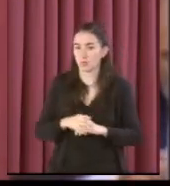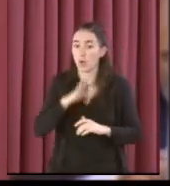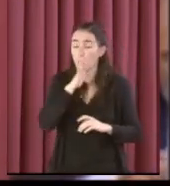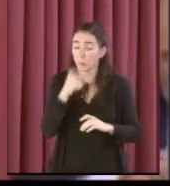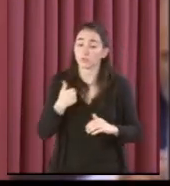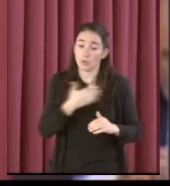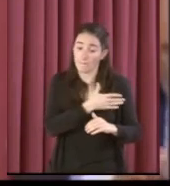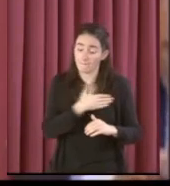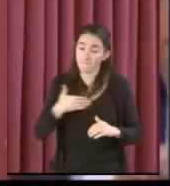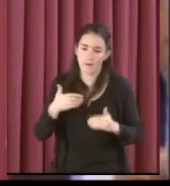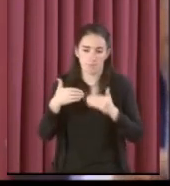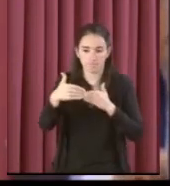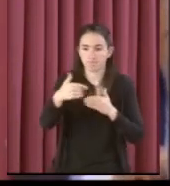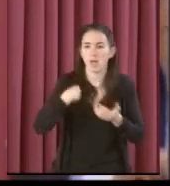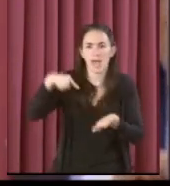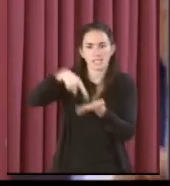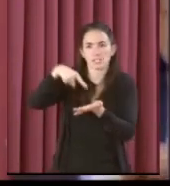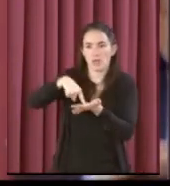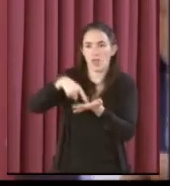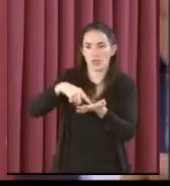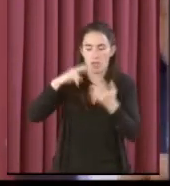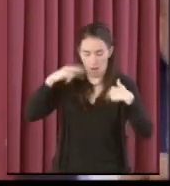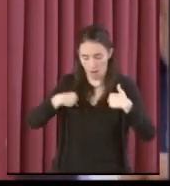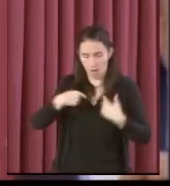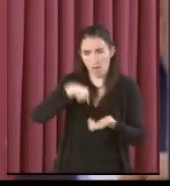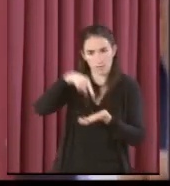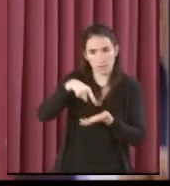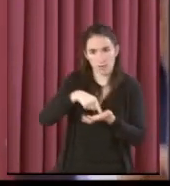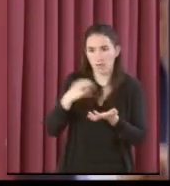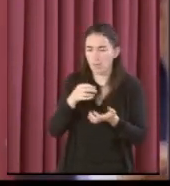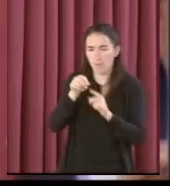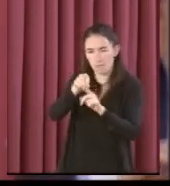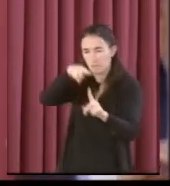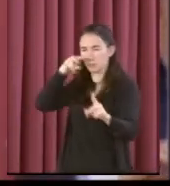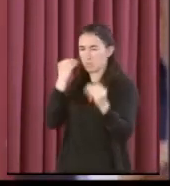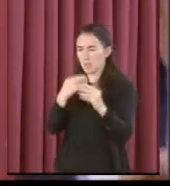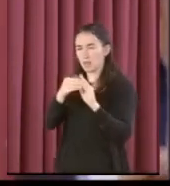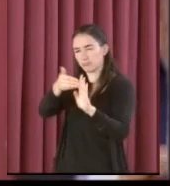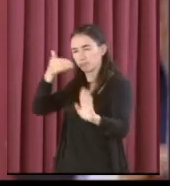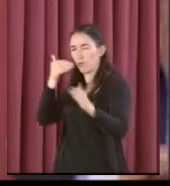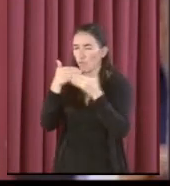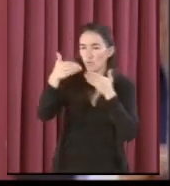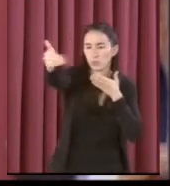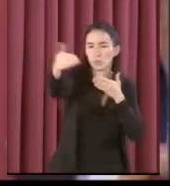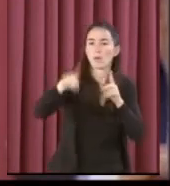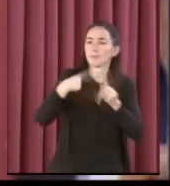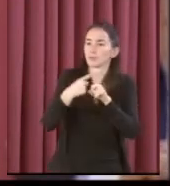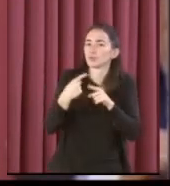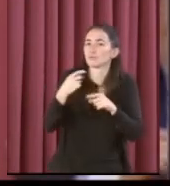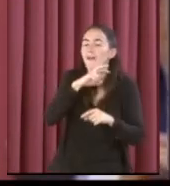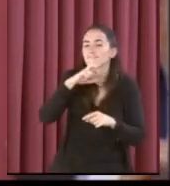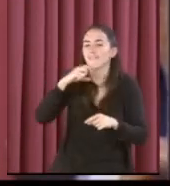plantea ya una serie de exigencias concretas, una visión con perspectiva, una misión a largo plazo y unos valores compartidos. Solo